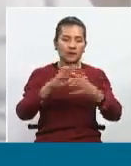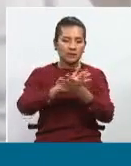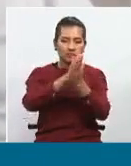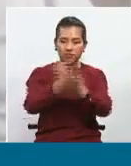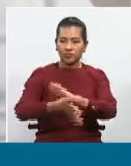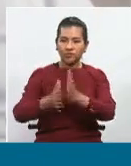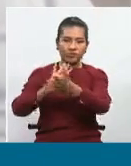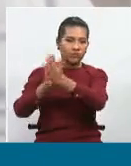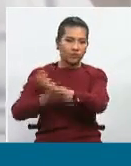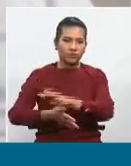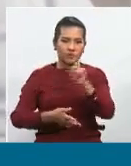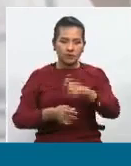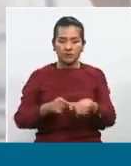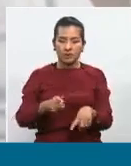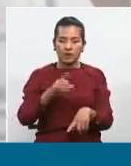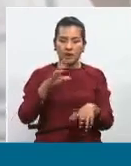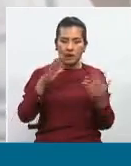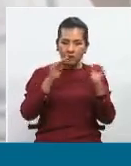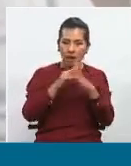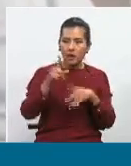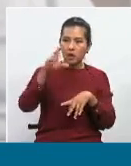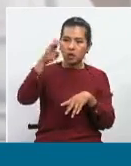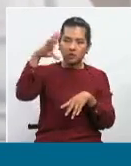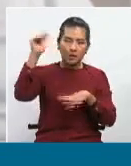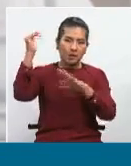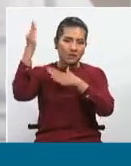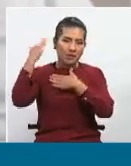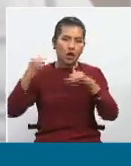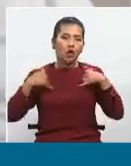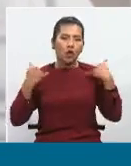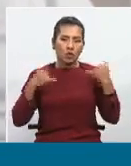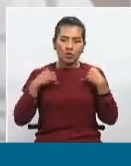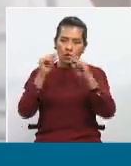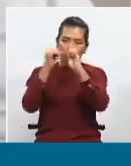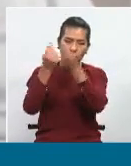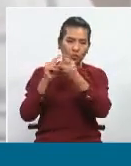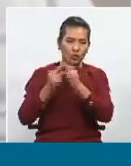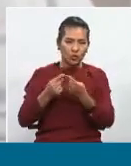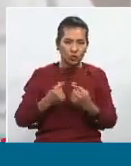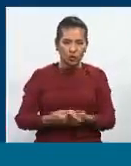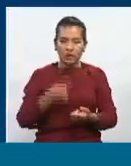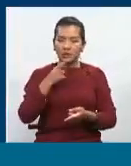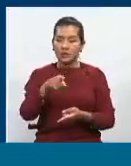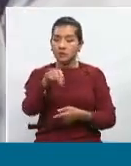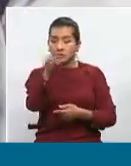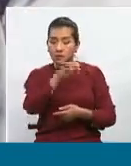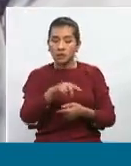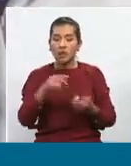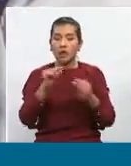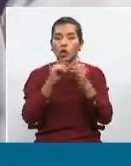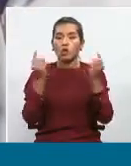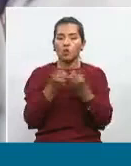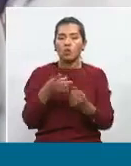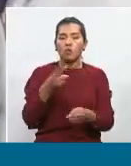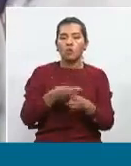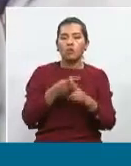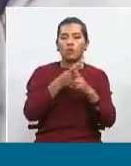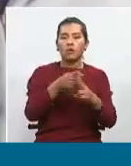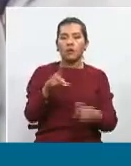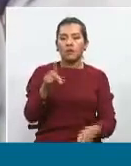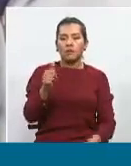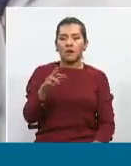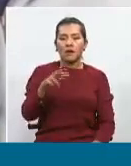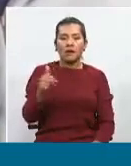Cochabamba y así. Y los determinó y le puso el sello y la etiqueta de que son grupos paraestatales y